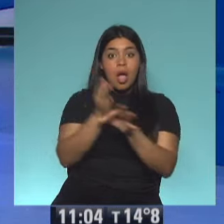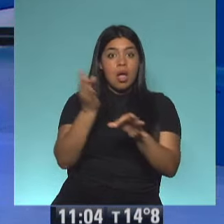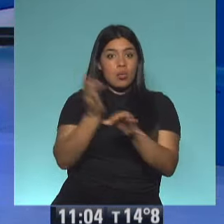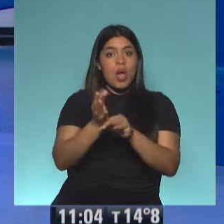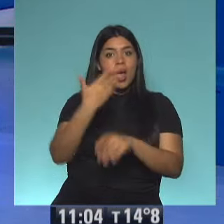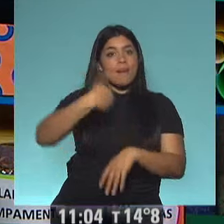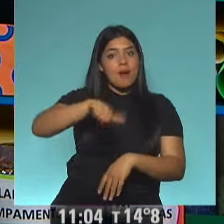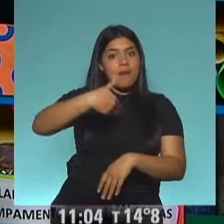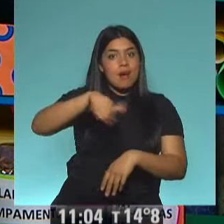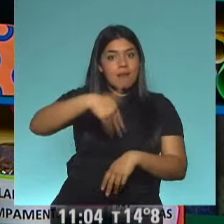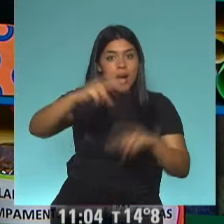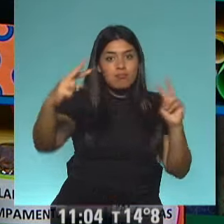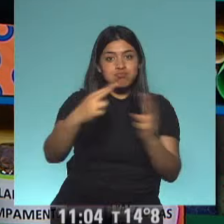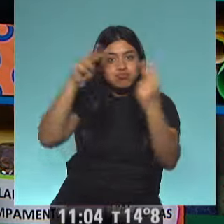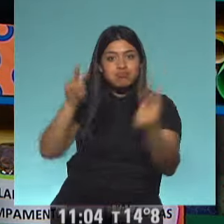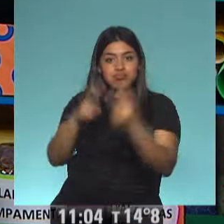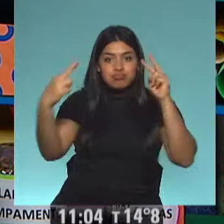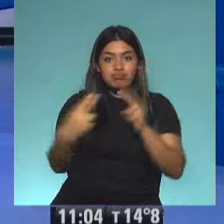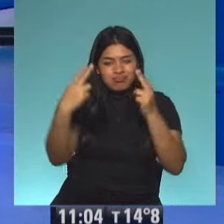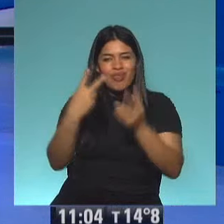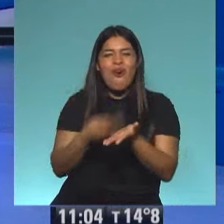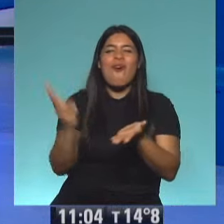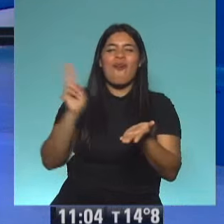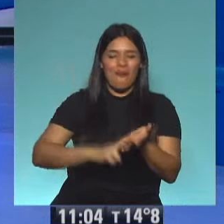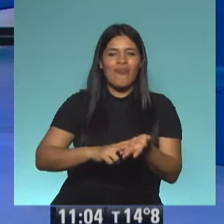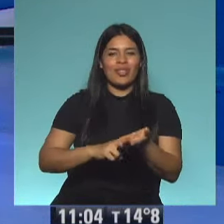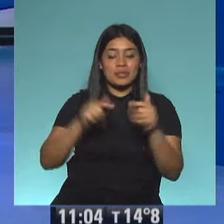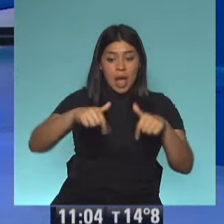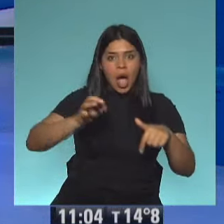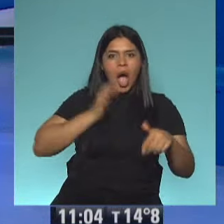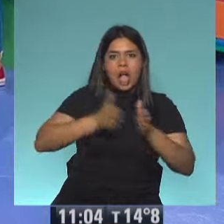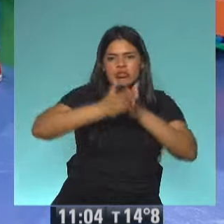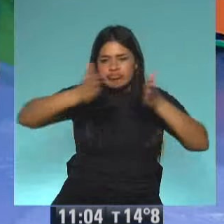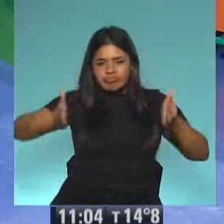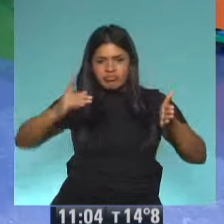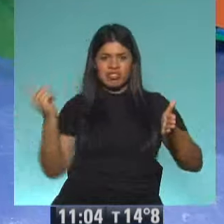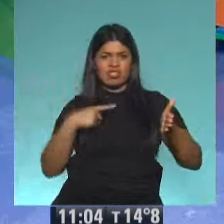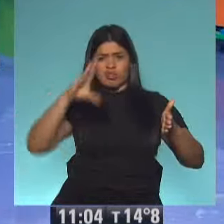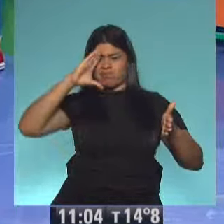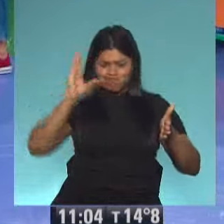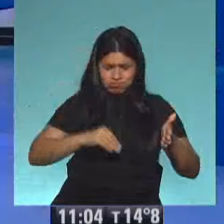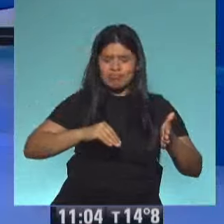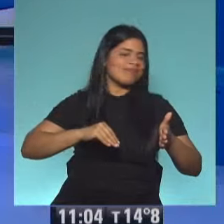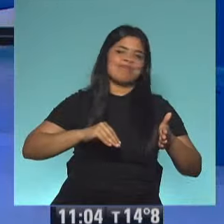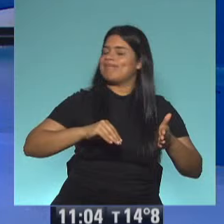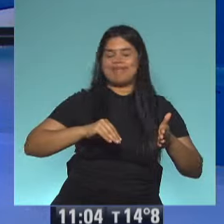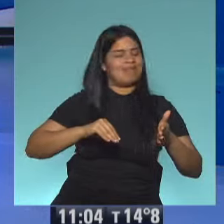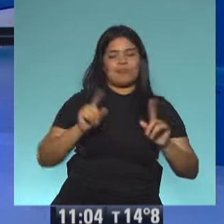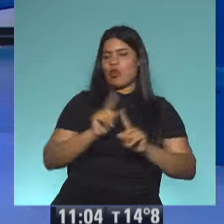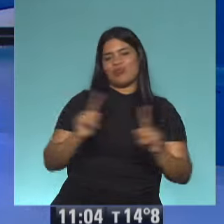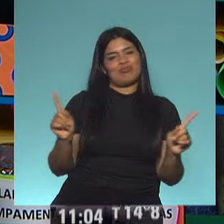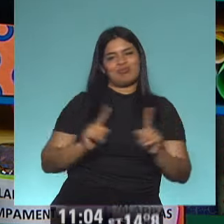nos volveremos a ver. Este año nunca más será olvidado.